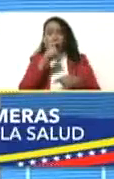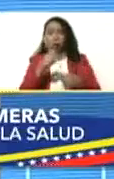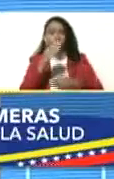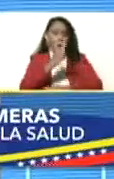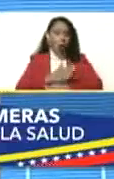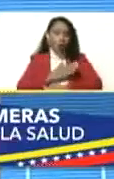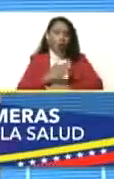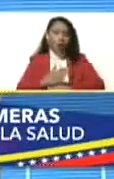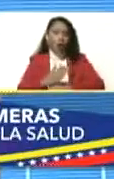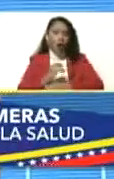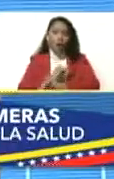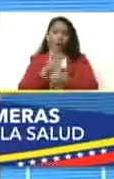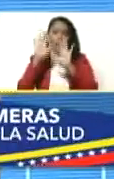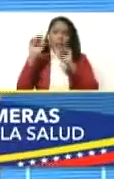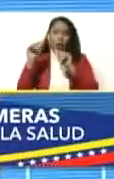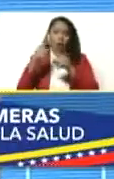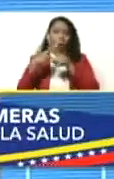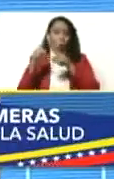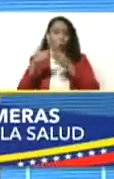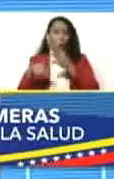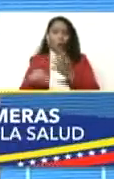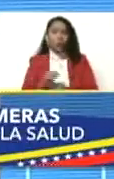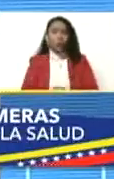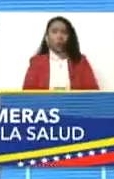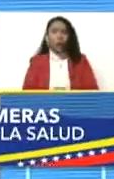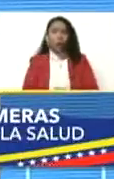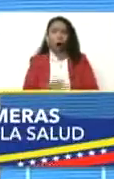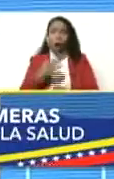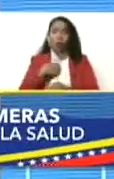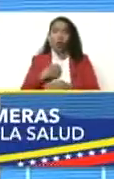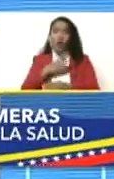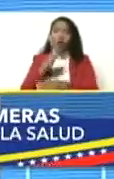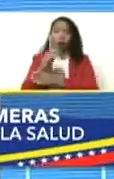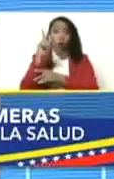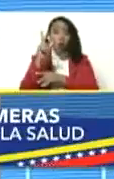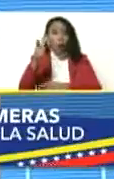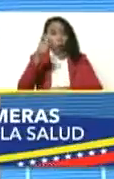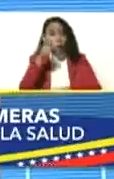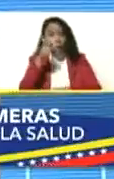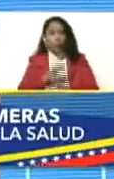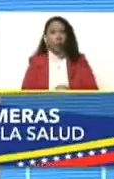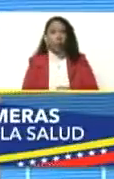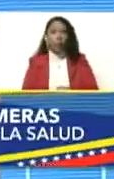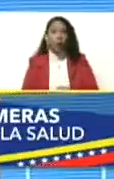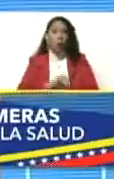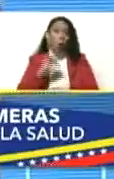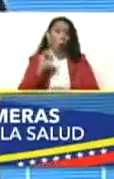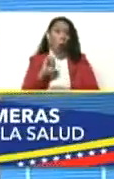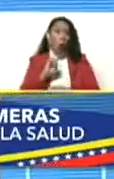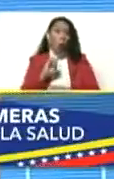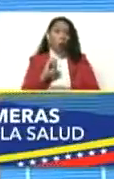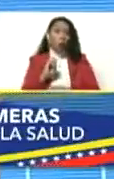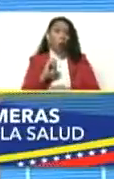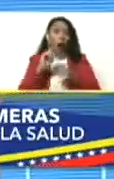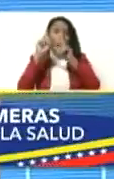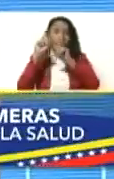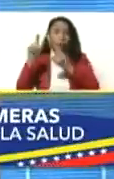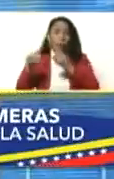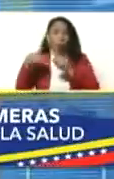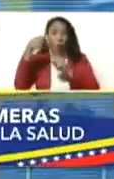bautizos, despedidas, entre otros? Que no pudiste estar quizás por una guardia o por rendir un examen al día